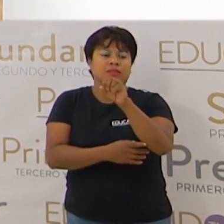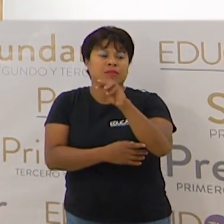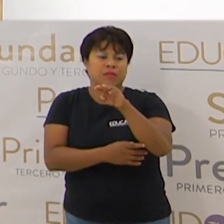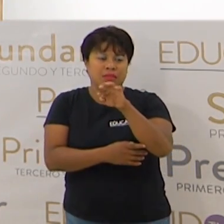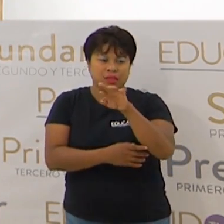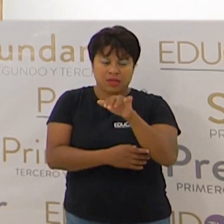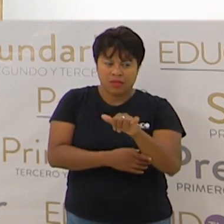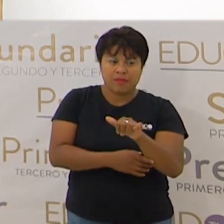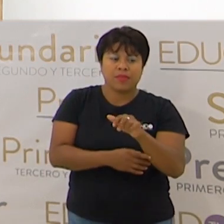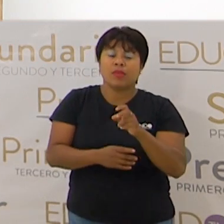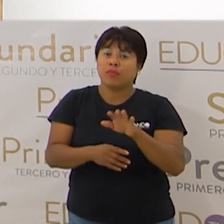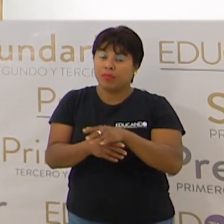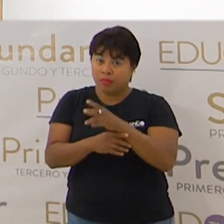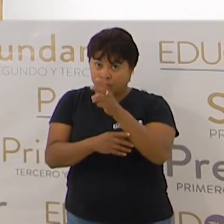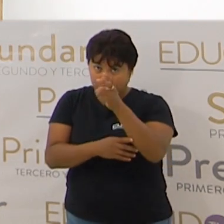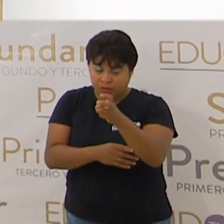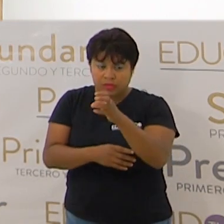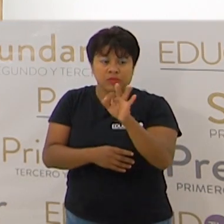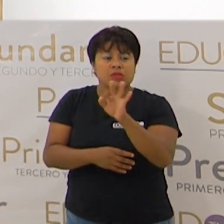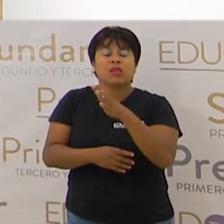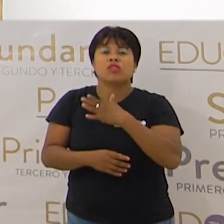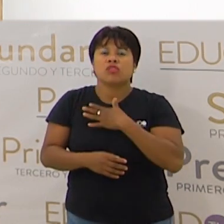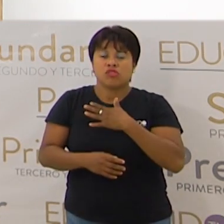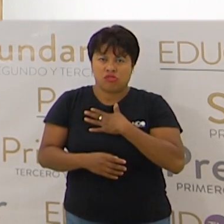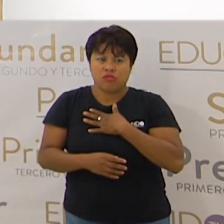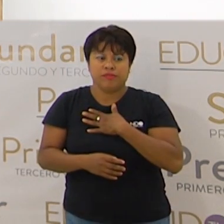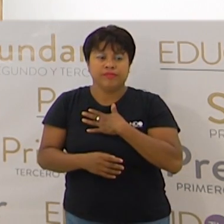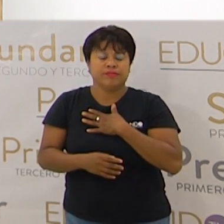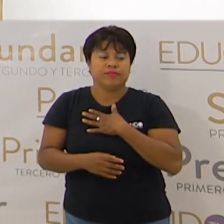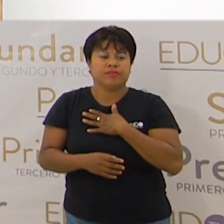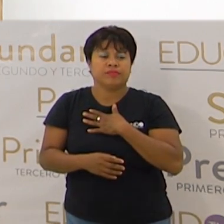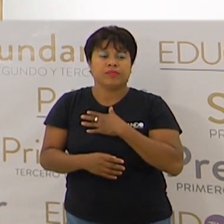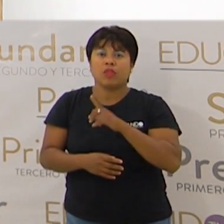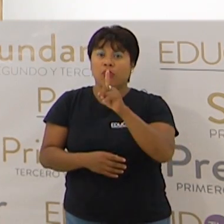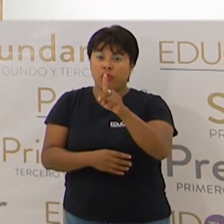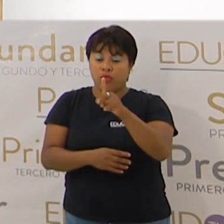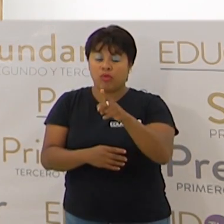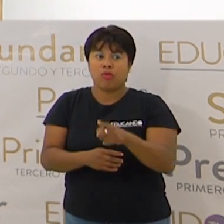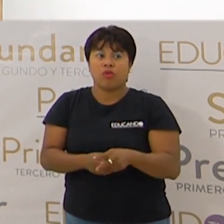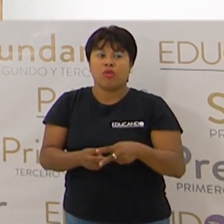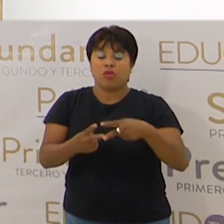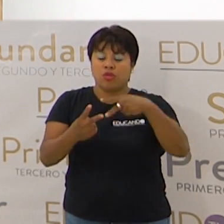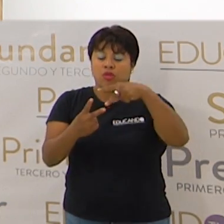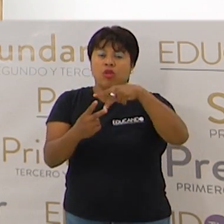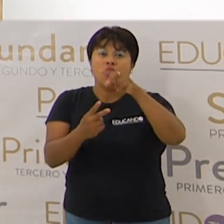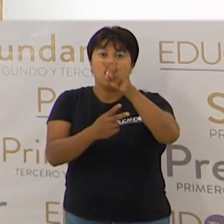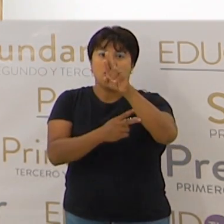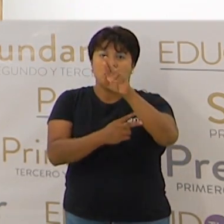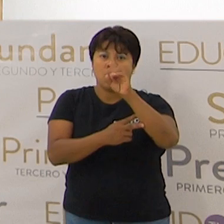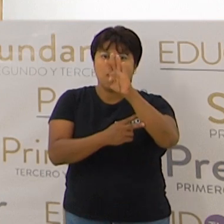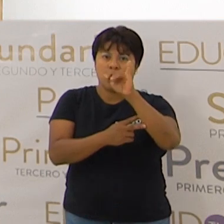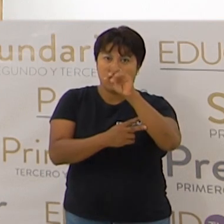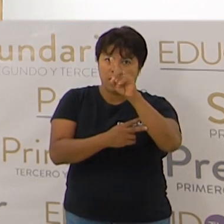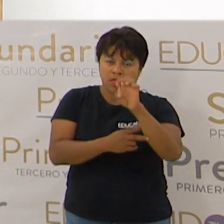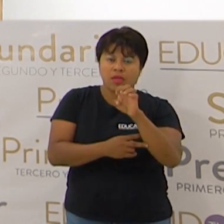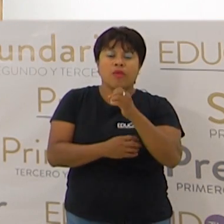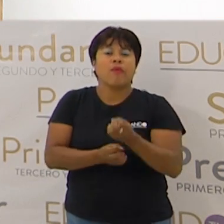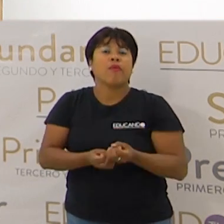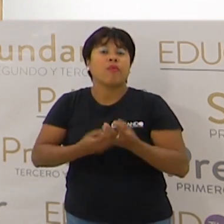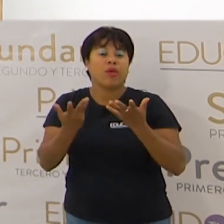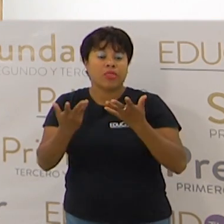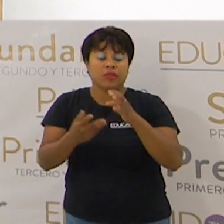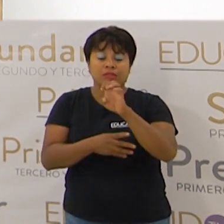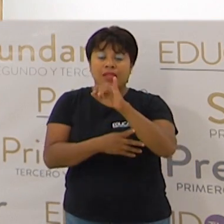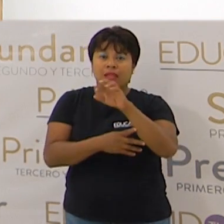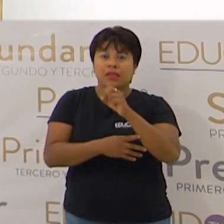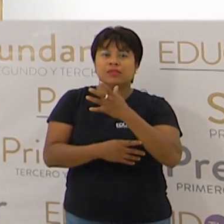simetría. Por lo tanto, si yo tomara un romboide, ¿cuántos ejes de simetría